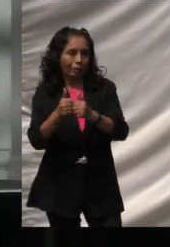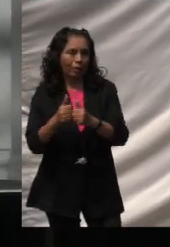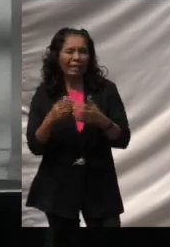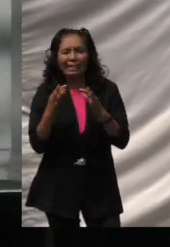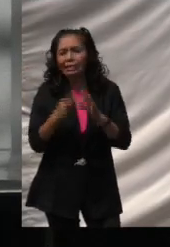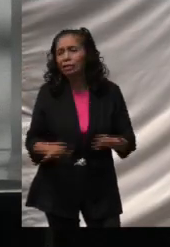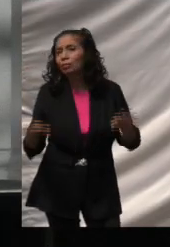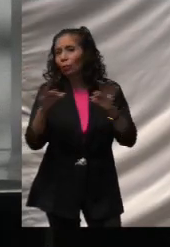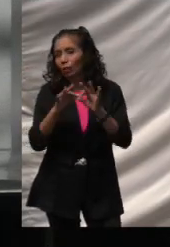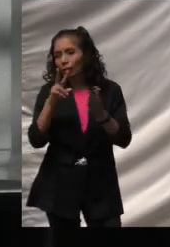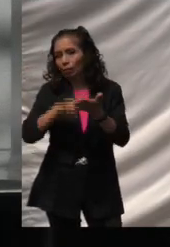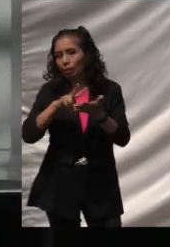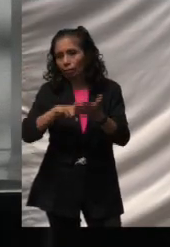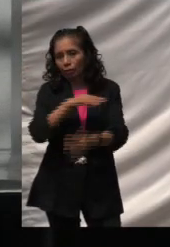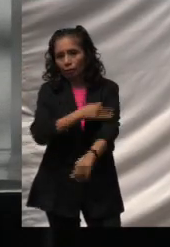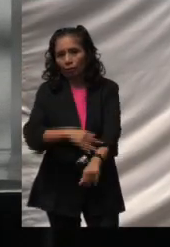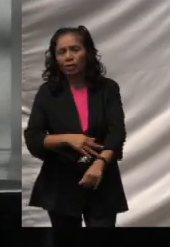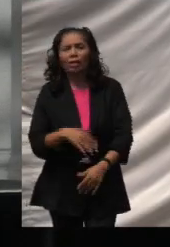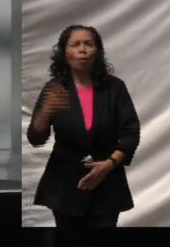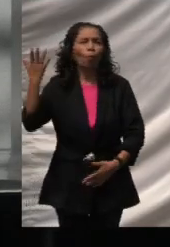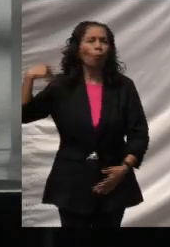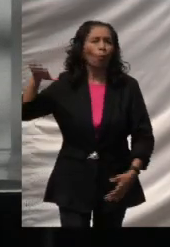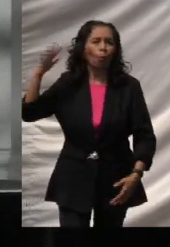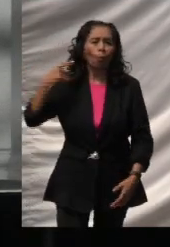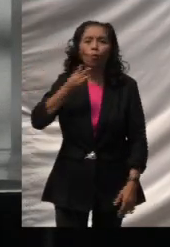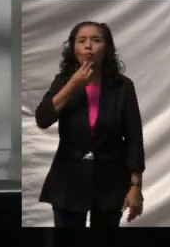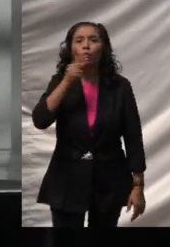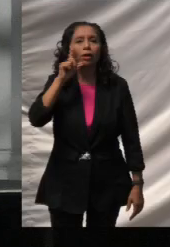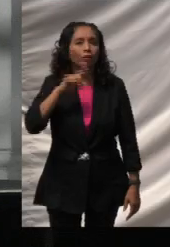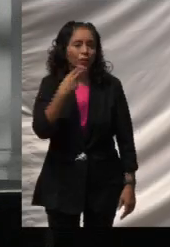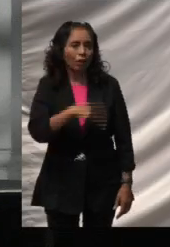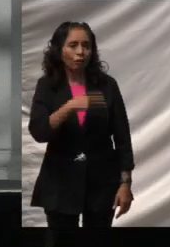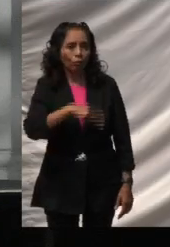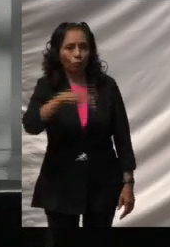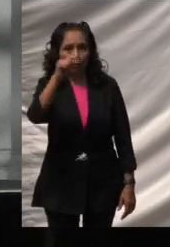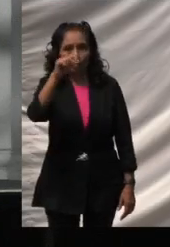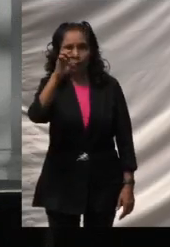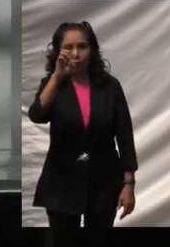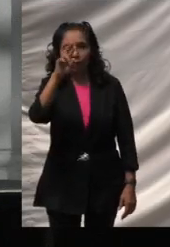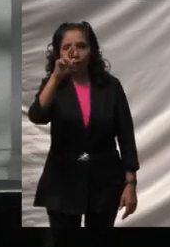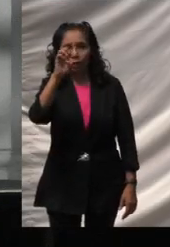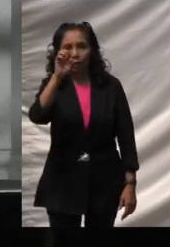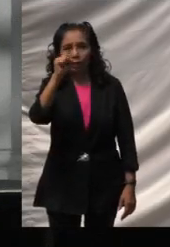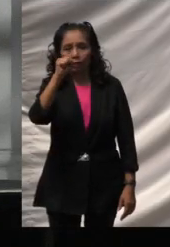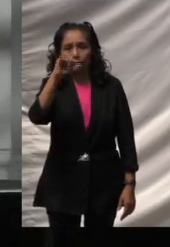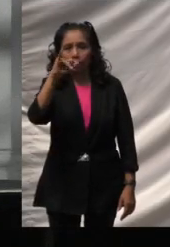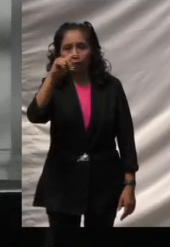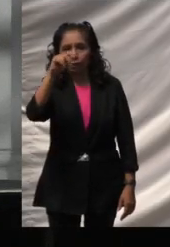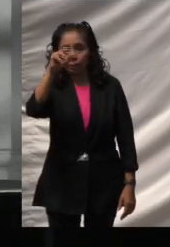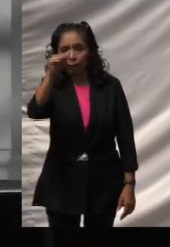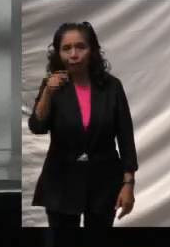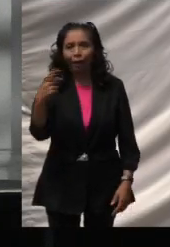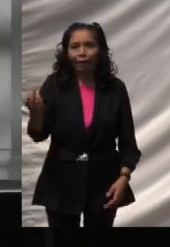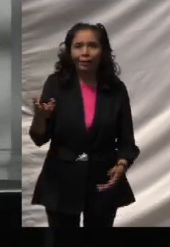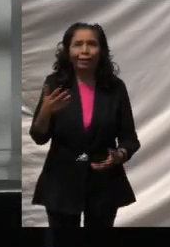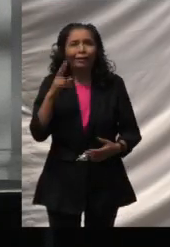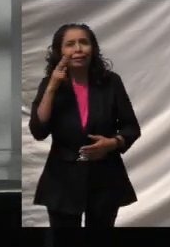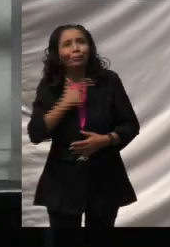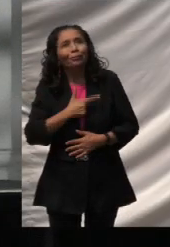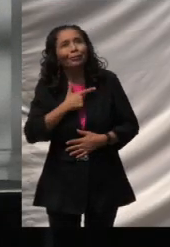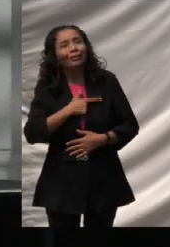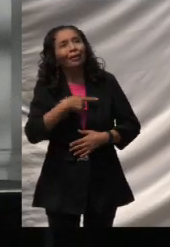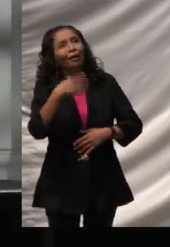en la familia. Había una vez una niña que se llamaba Teresita. A ella le gustaba contemplar los